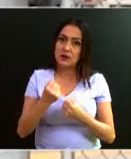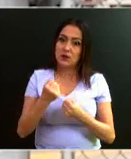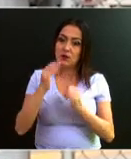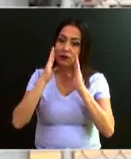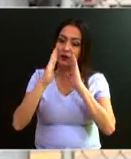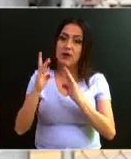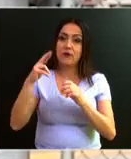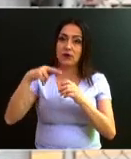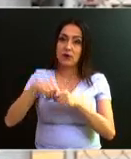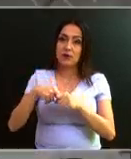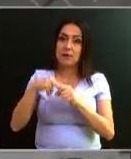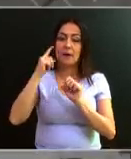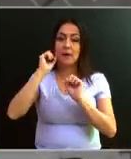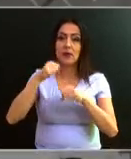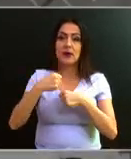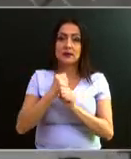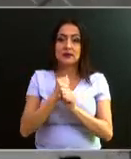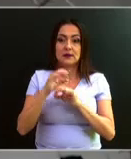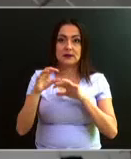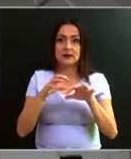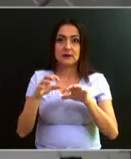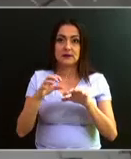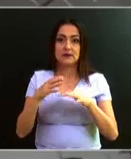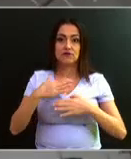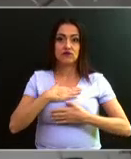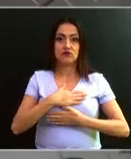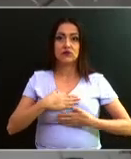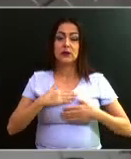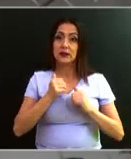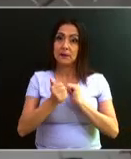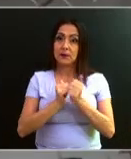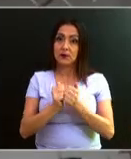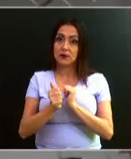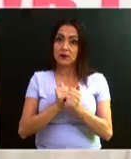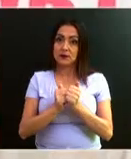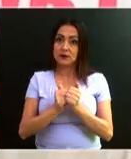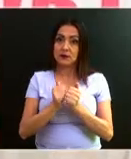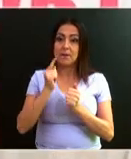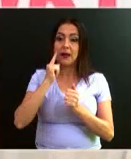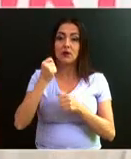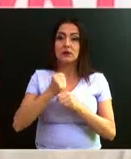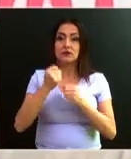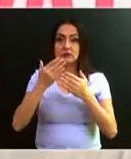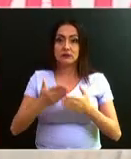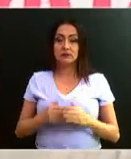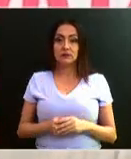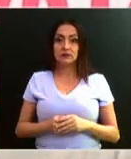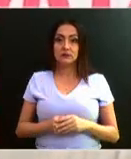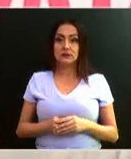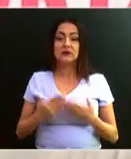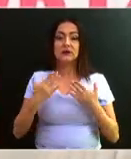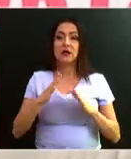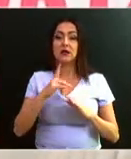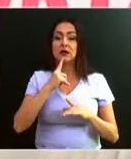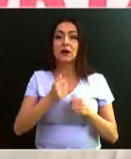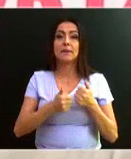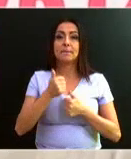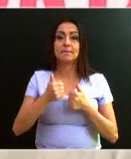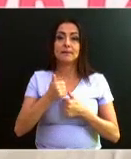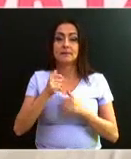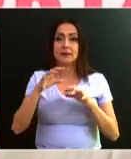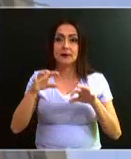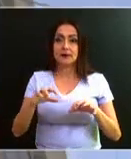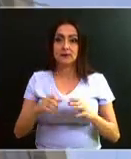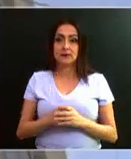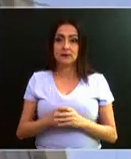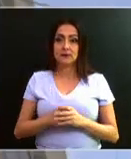de Recope para realizar actividades recreativas y deportivas para los empleados, la cual aseguró la mayoría de los